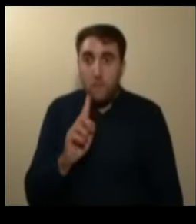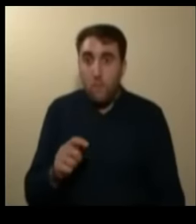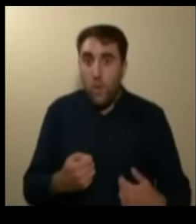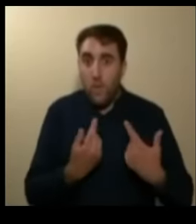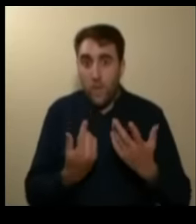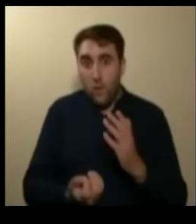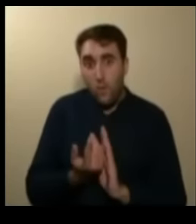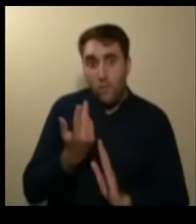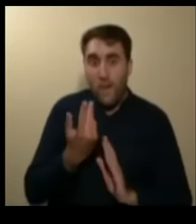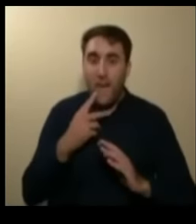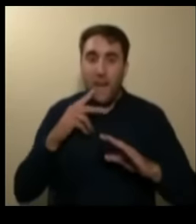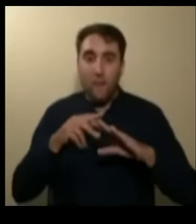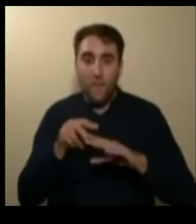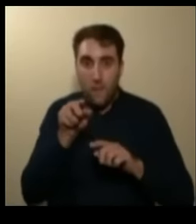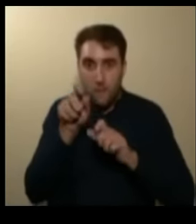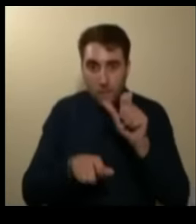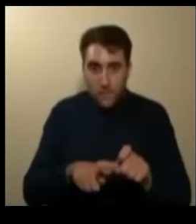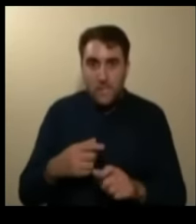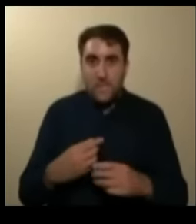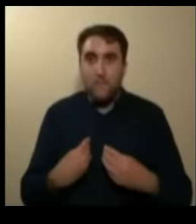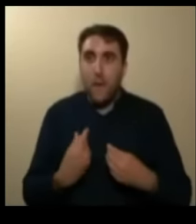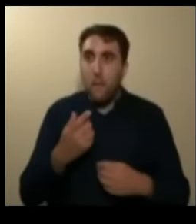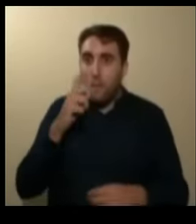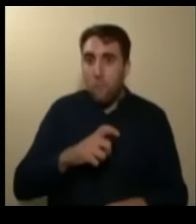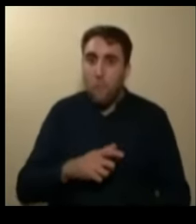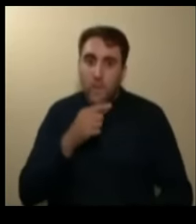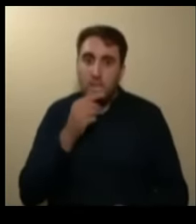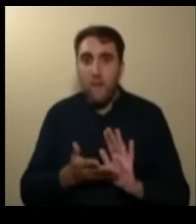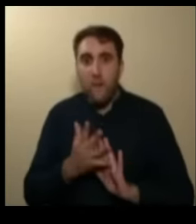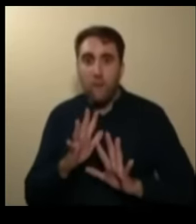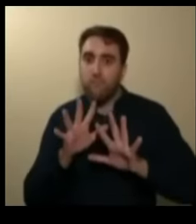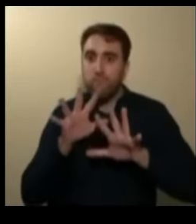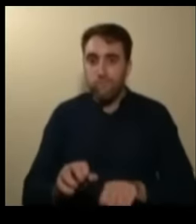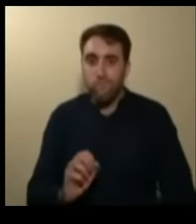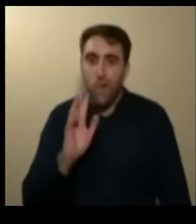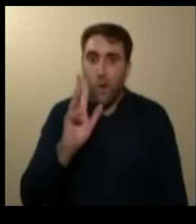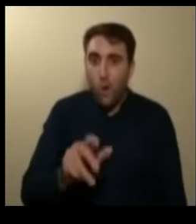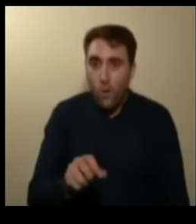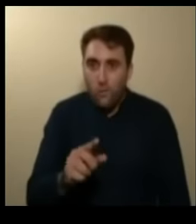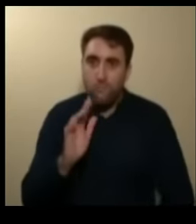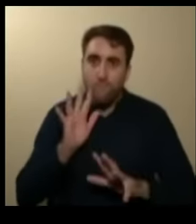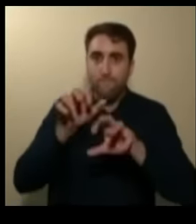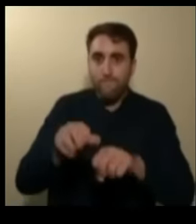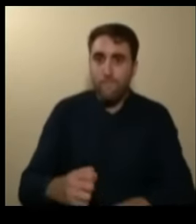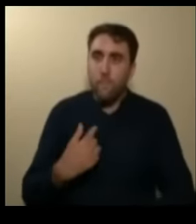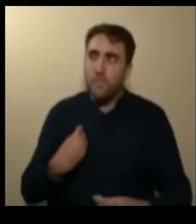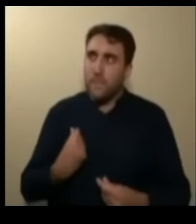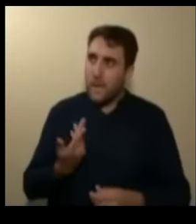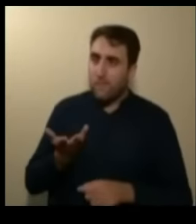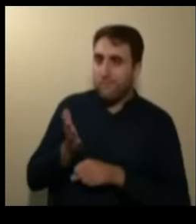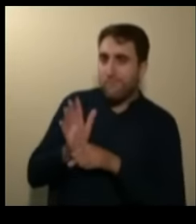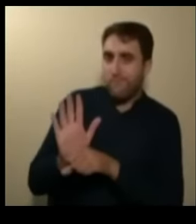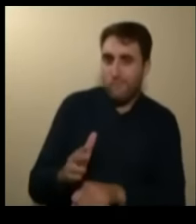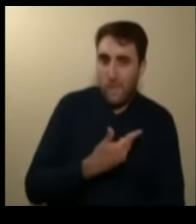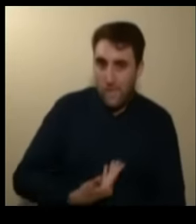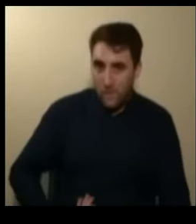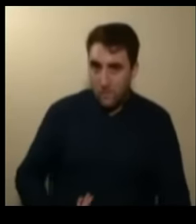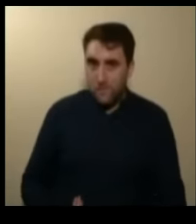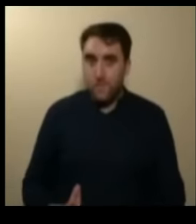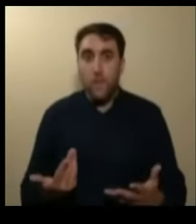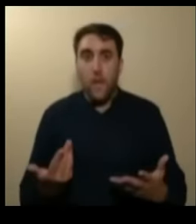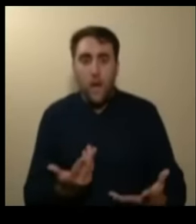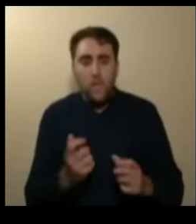justamente a que sienta que el Estado está detrás de ellos para combatir frontalmente el delito. Lo sorpresivo